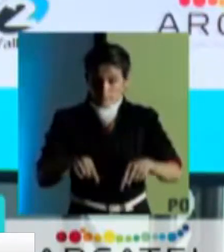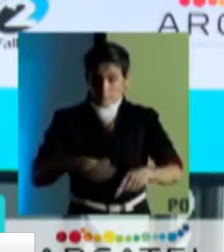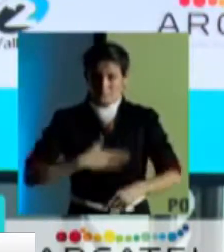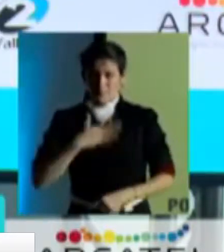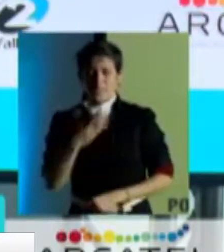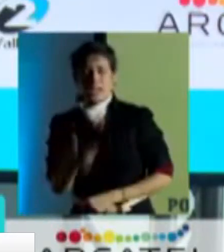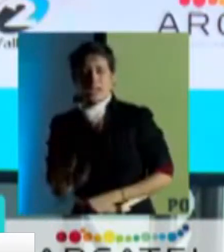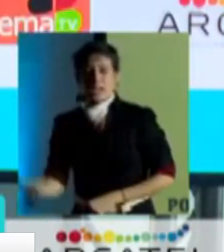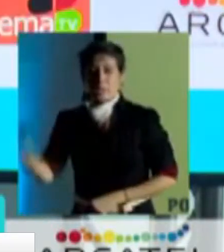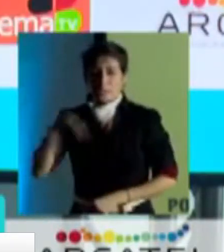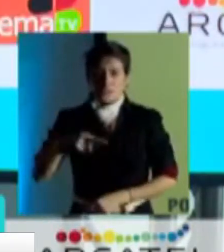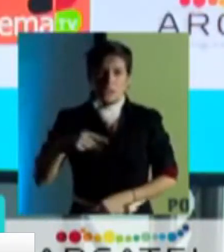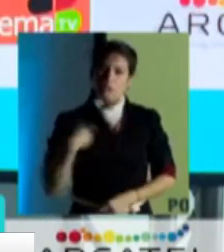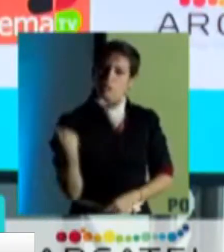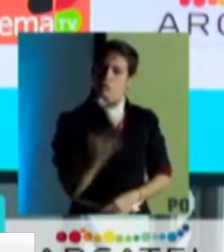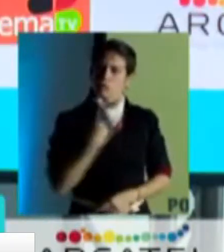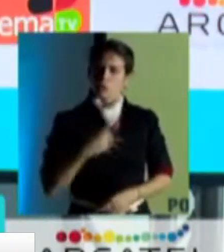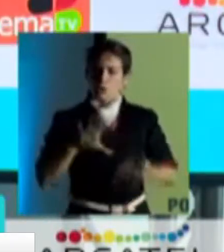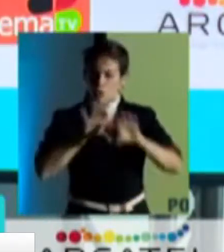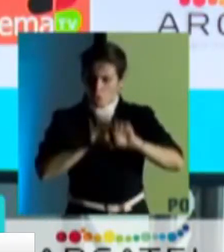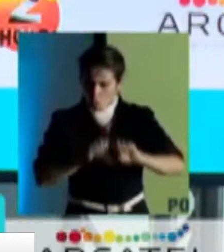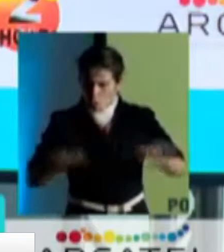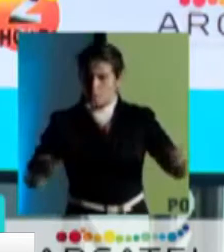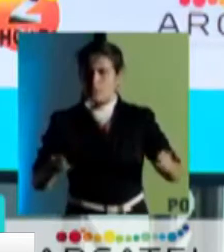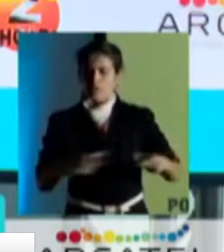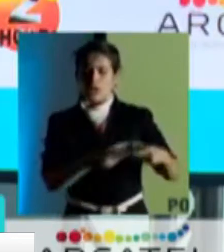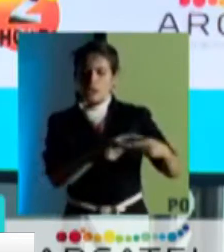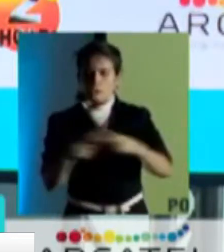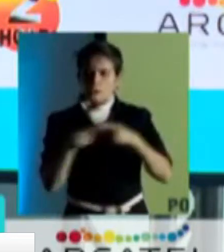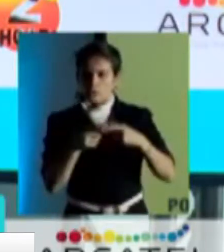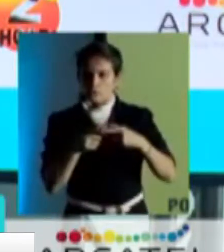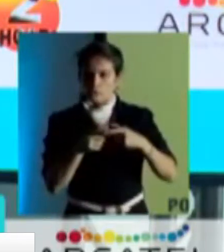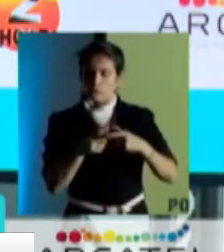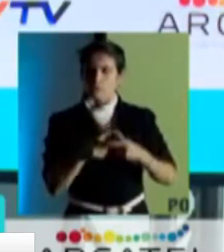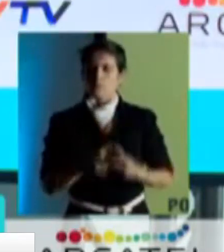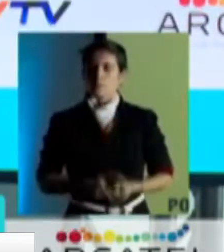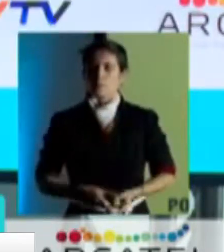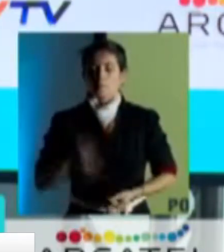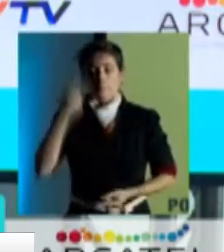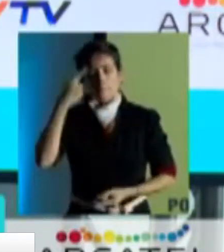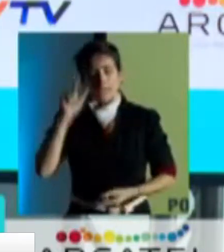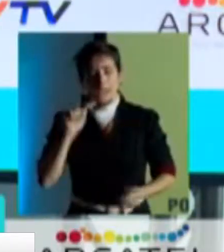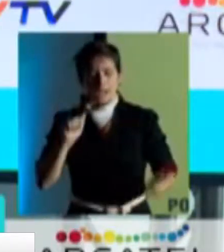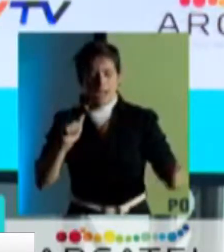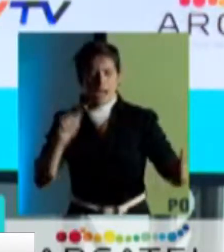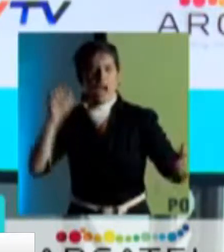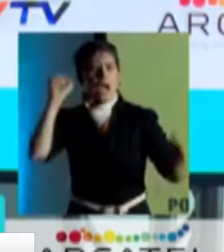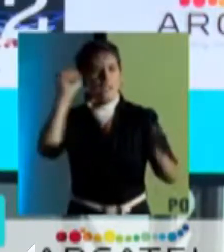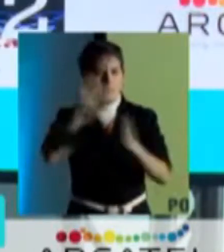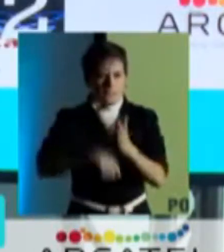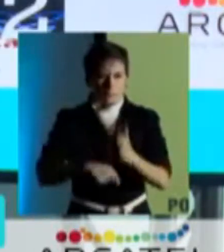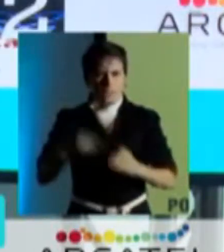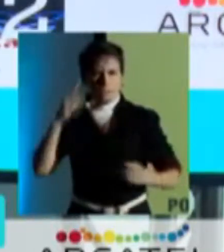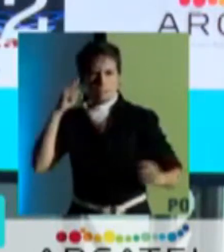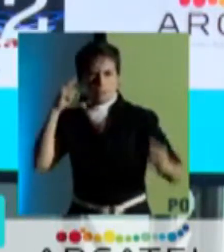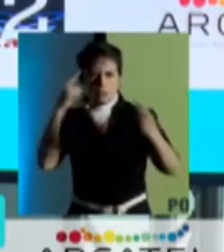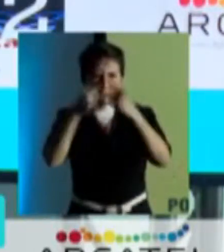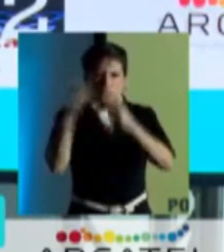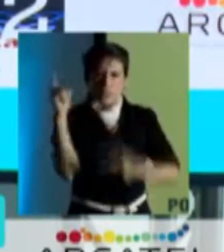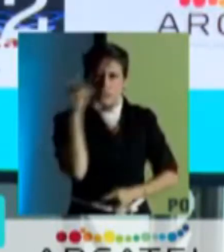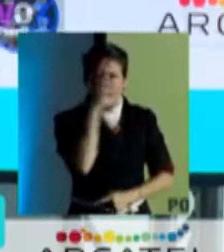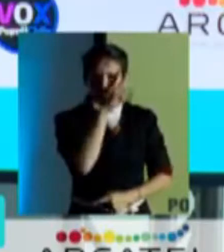compromiso como asociación gremial para aceptar el desafíos de los nuevos tiempos